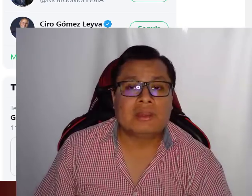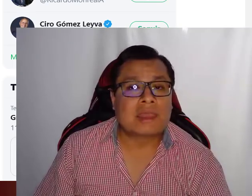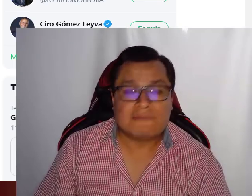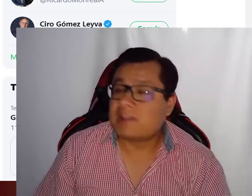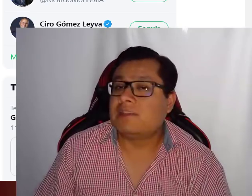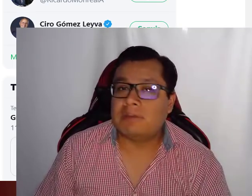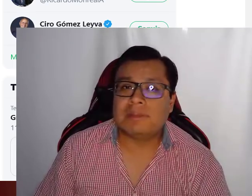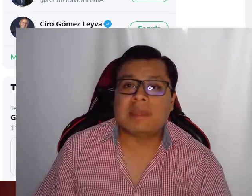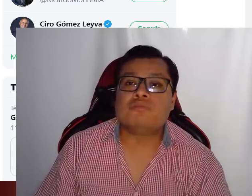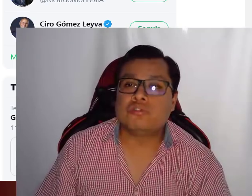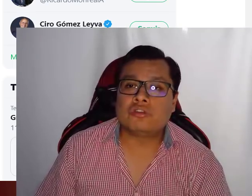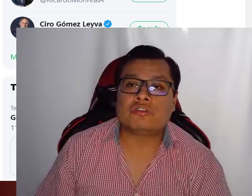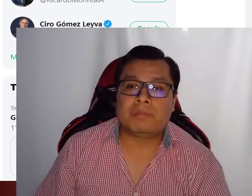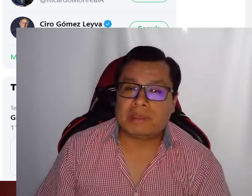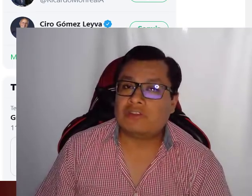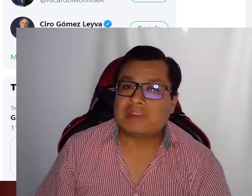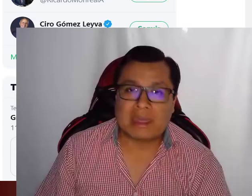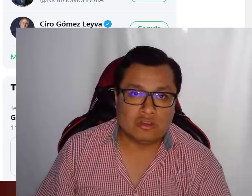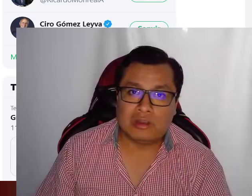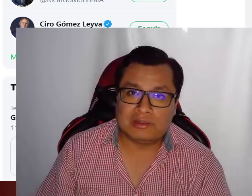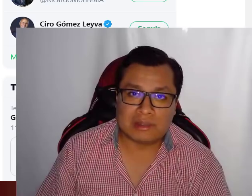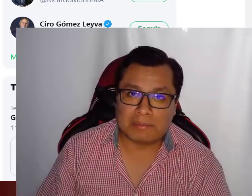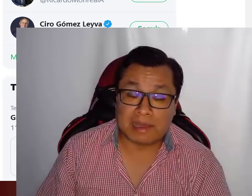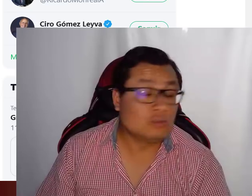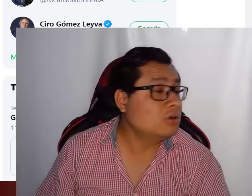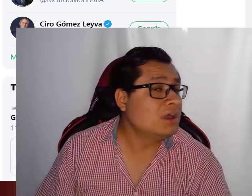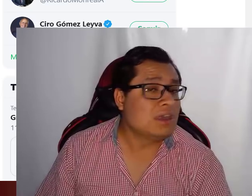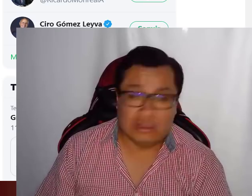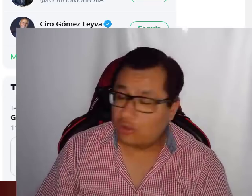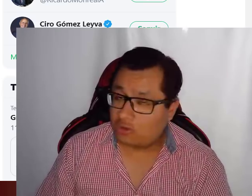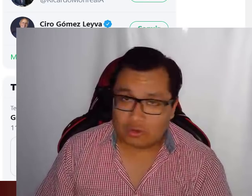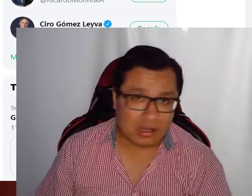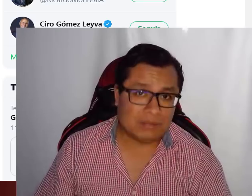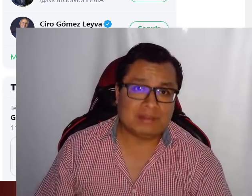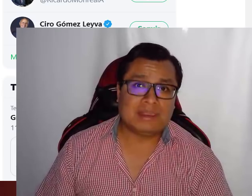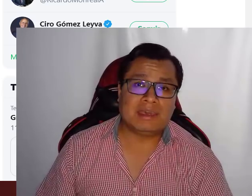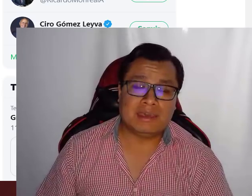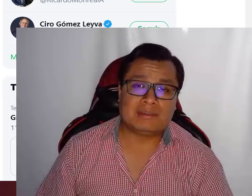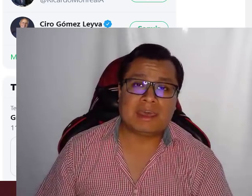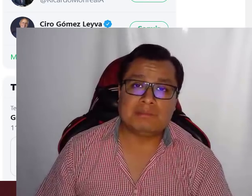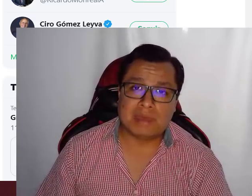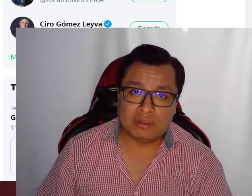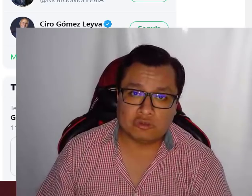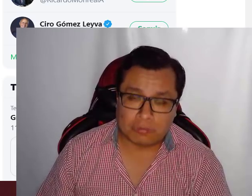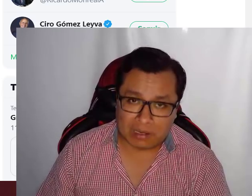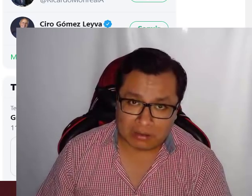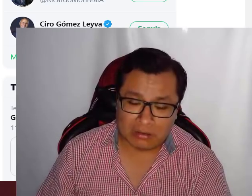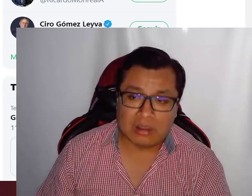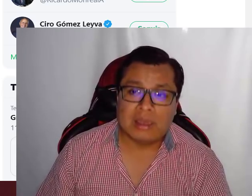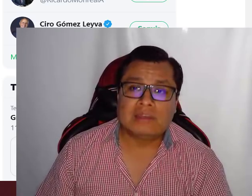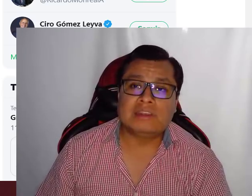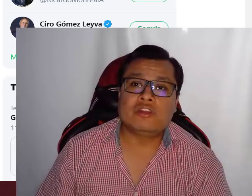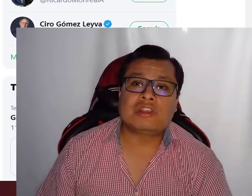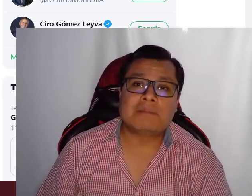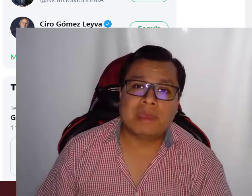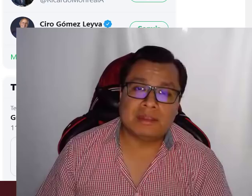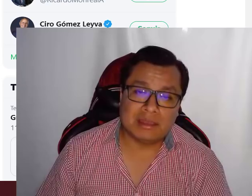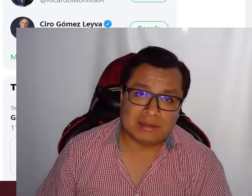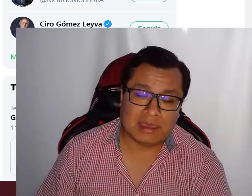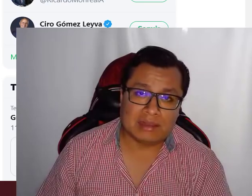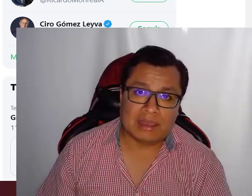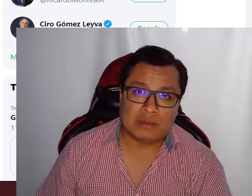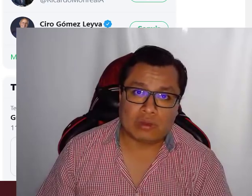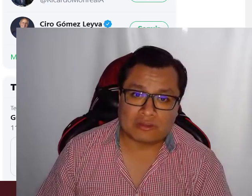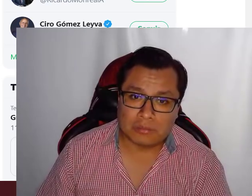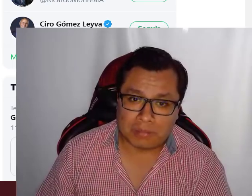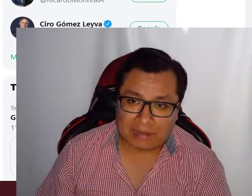secretario de que efectivamente hay muchos compañeros que no les están pagando. Y no solamente es en medio superior, sino también